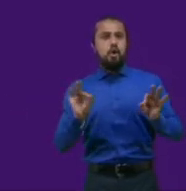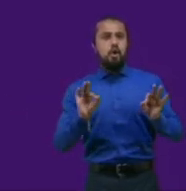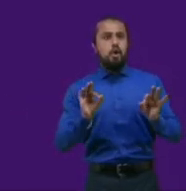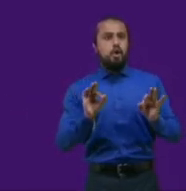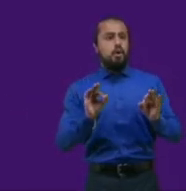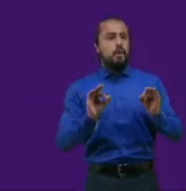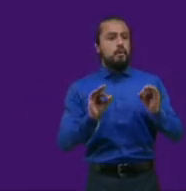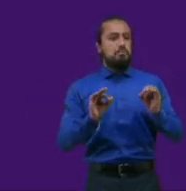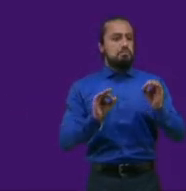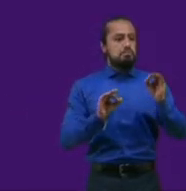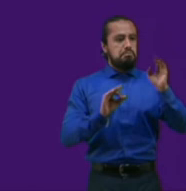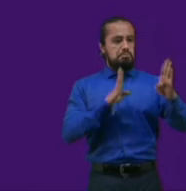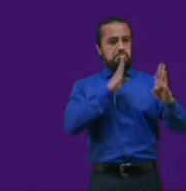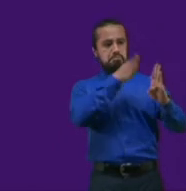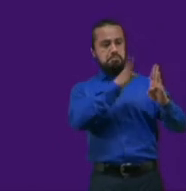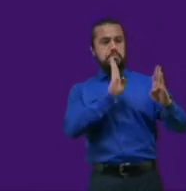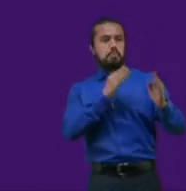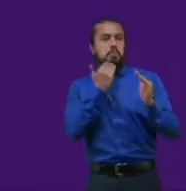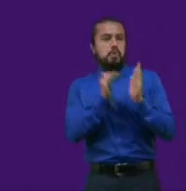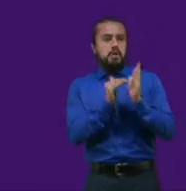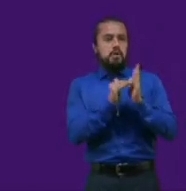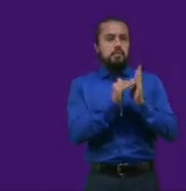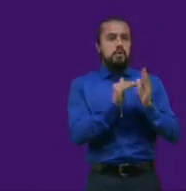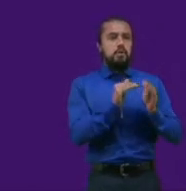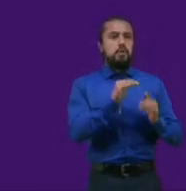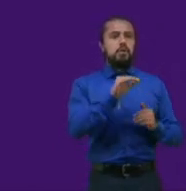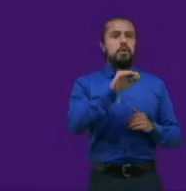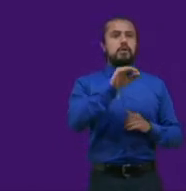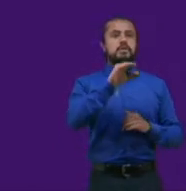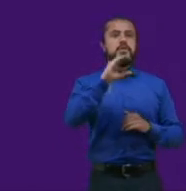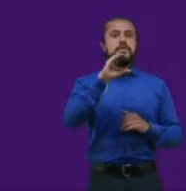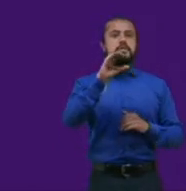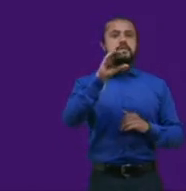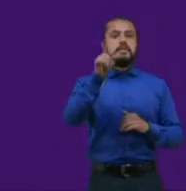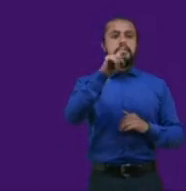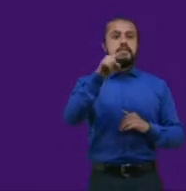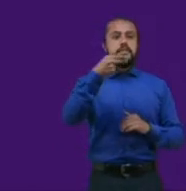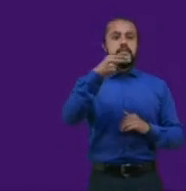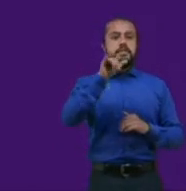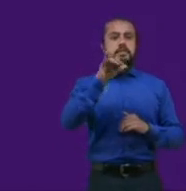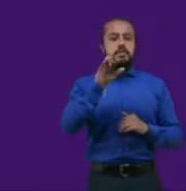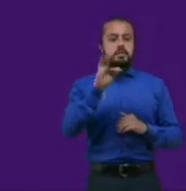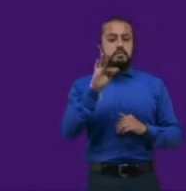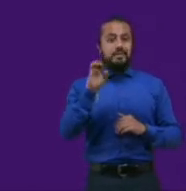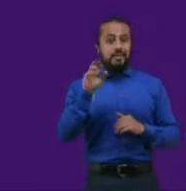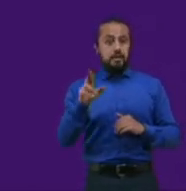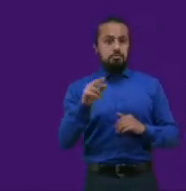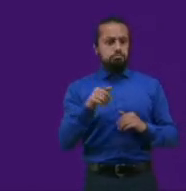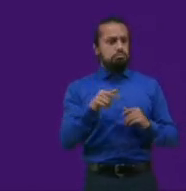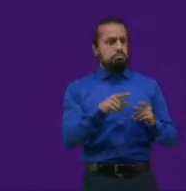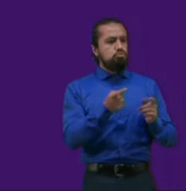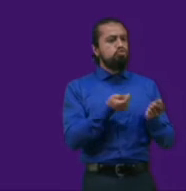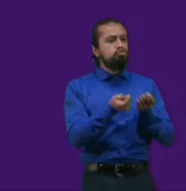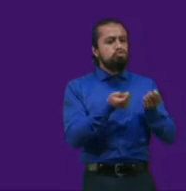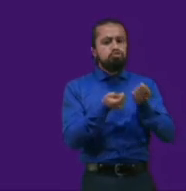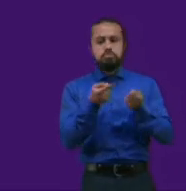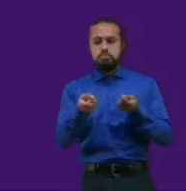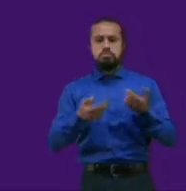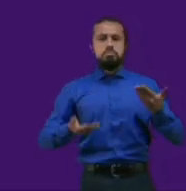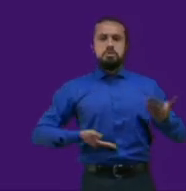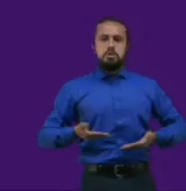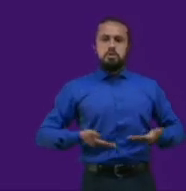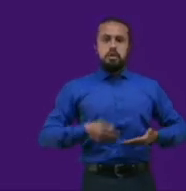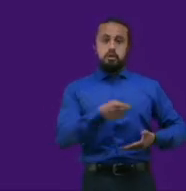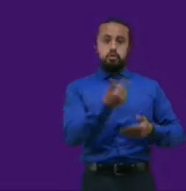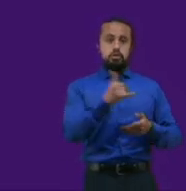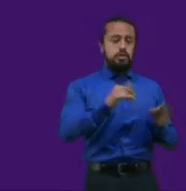ejemplo, el ejemplo de un Shipper o un Frubana que sirven a tiendas de barrio o a restaurantes, ellos ya comienzan a